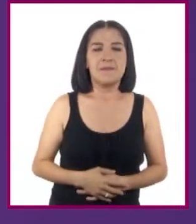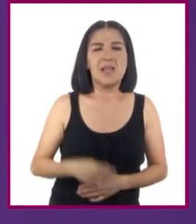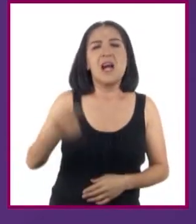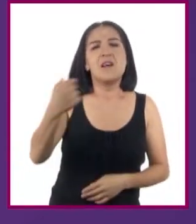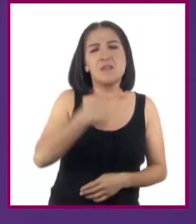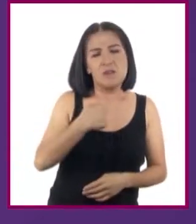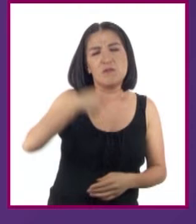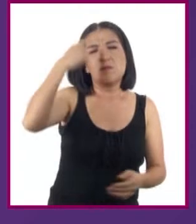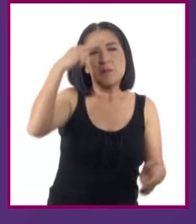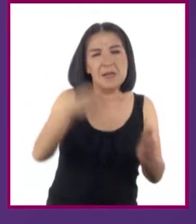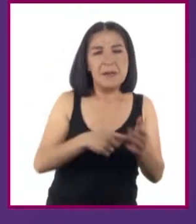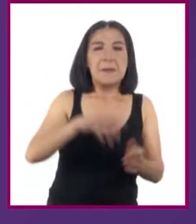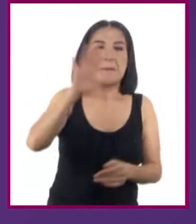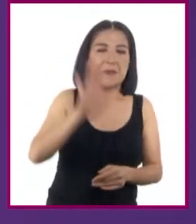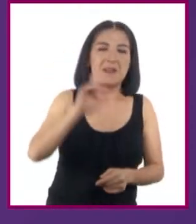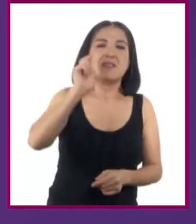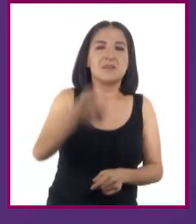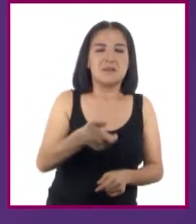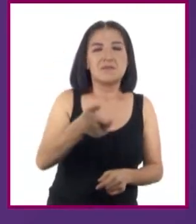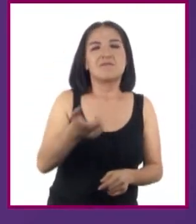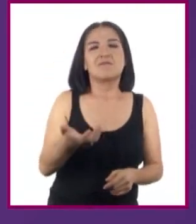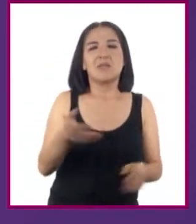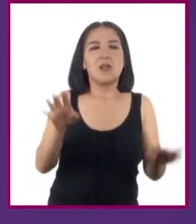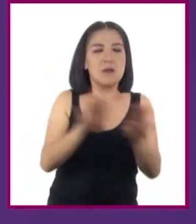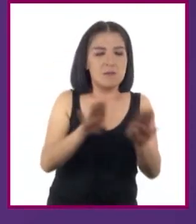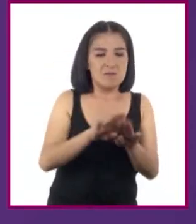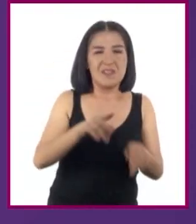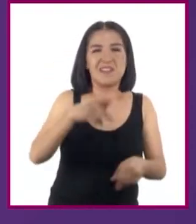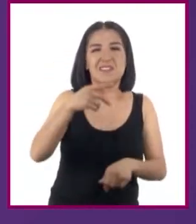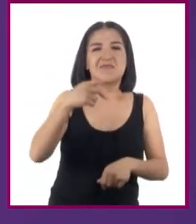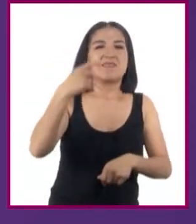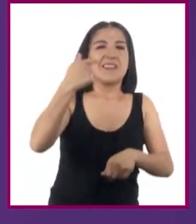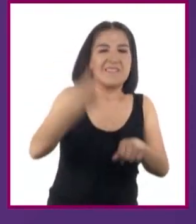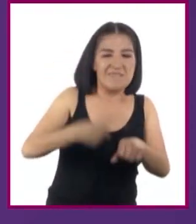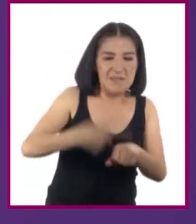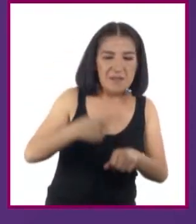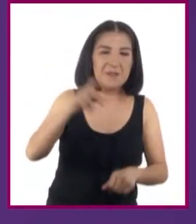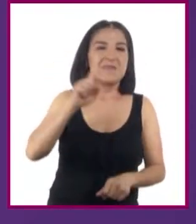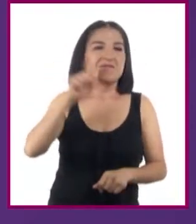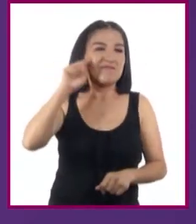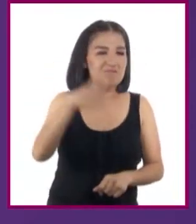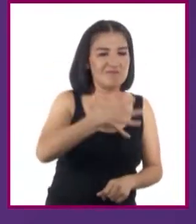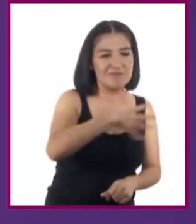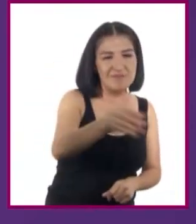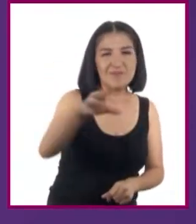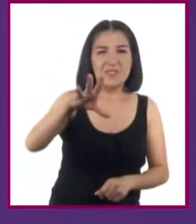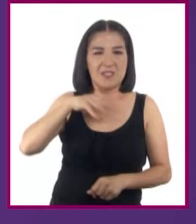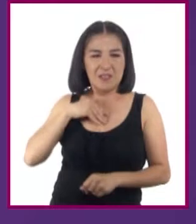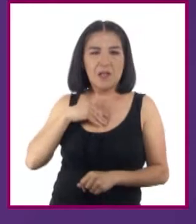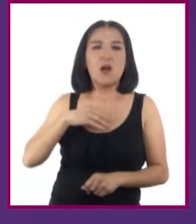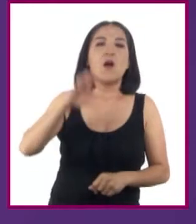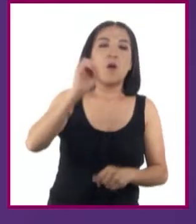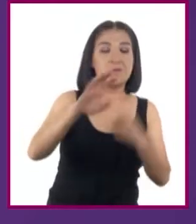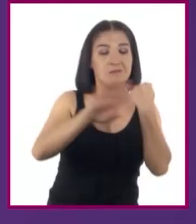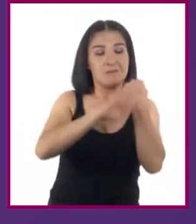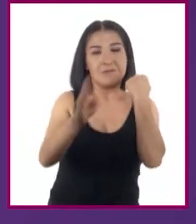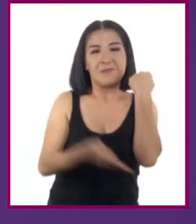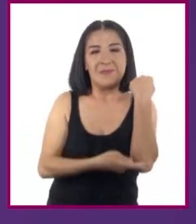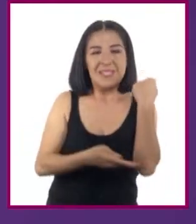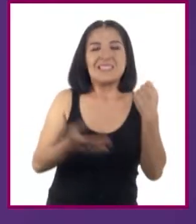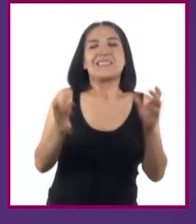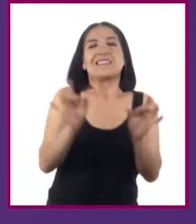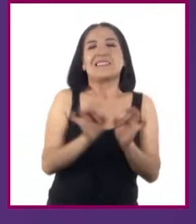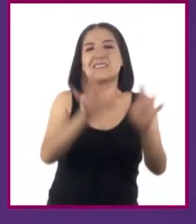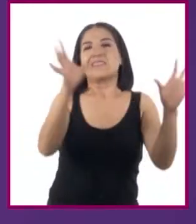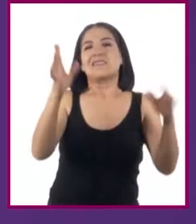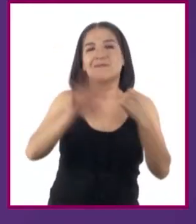Bueno, yo creo que el principal puede ser que puedes tener enfermedades de transmisión sexual o también puede ser un embarazo que no